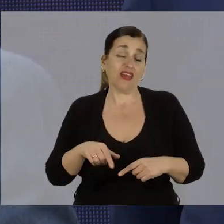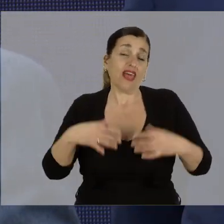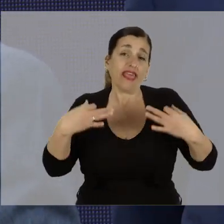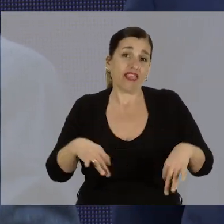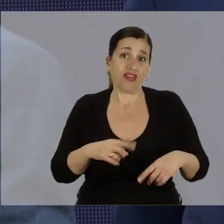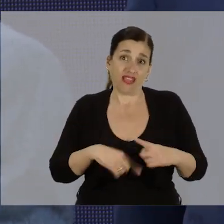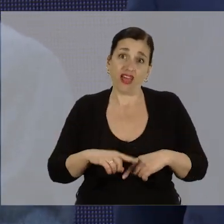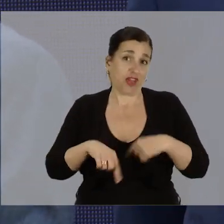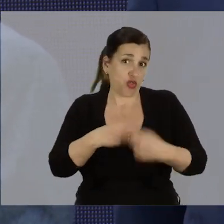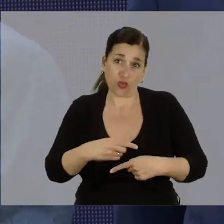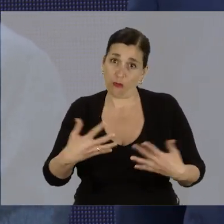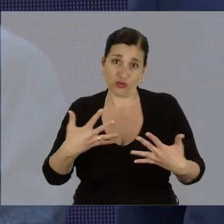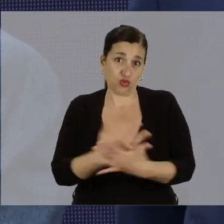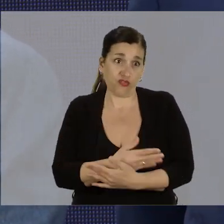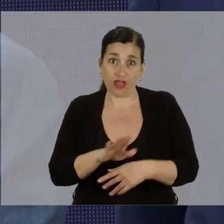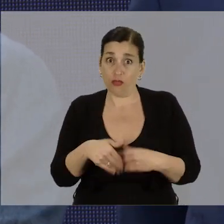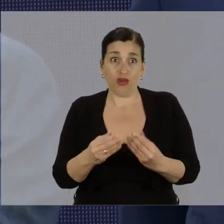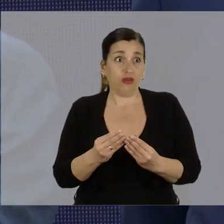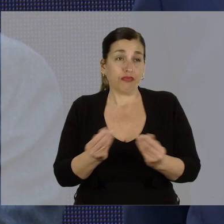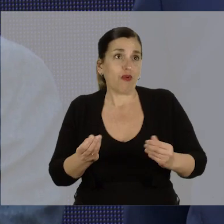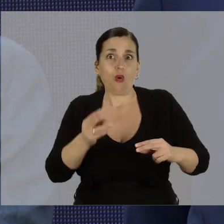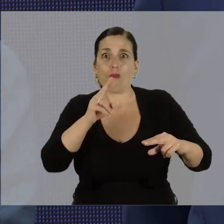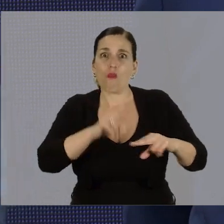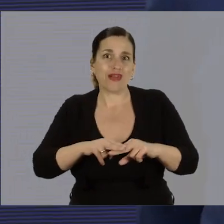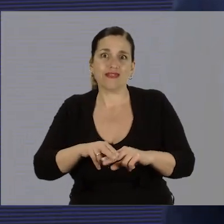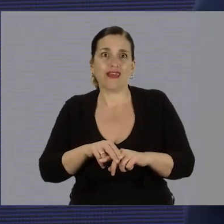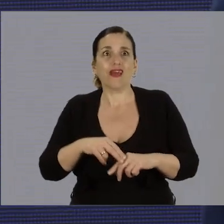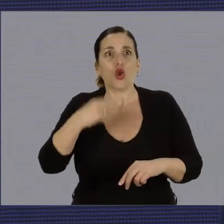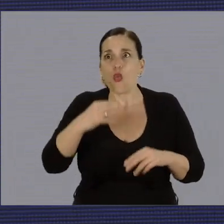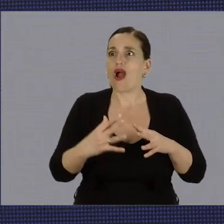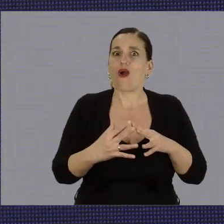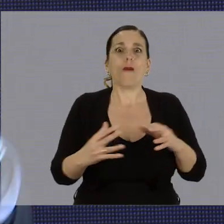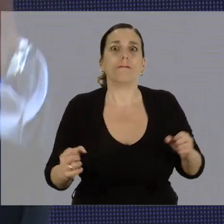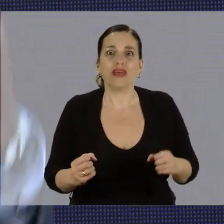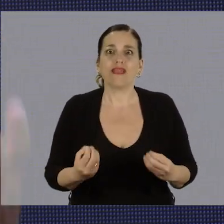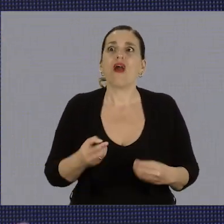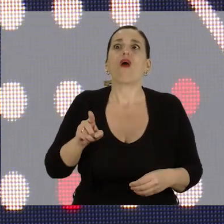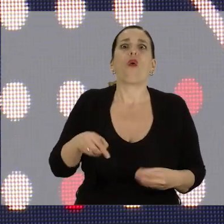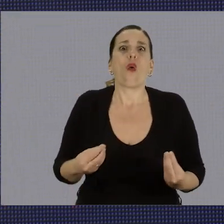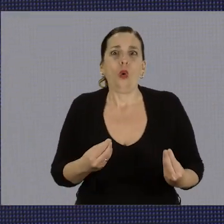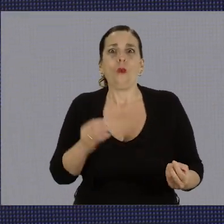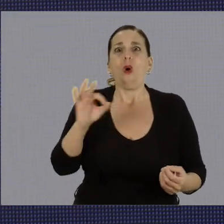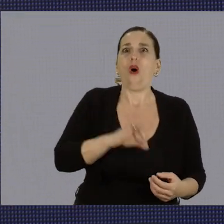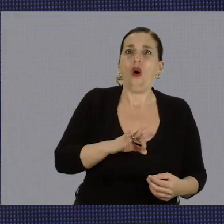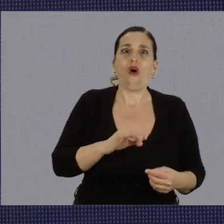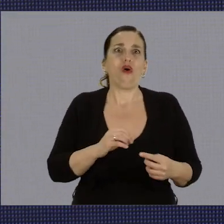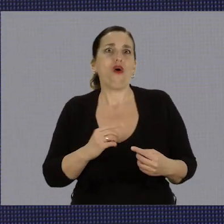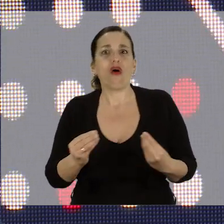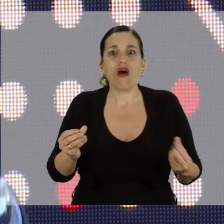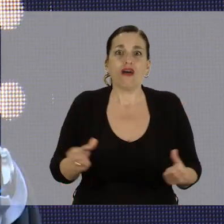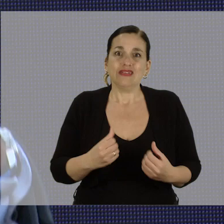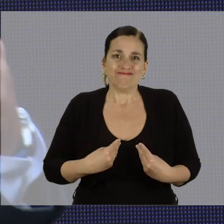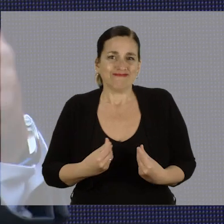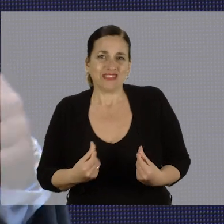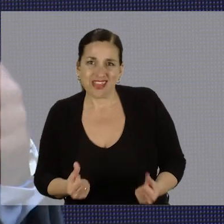ausencias que obviamente nunca se terminan de aceptar, ni de entender, ni de llenar. Pero uno